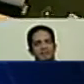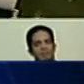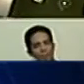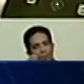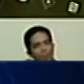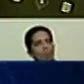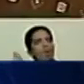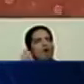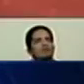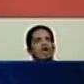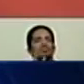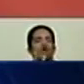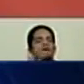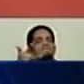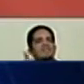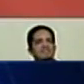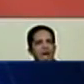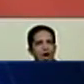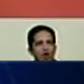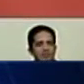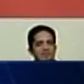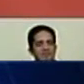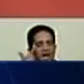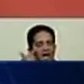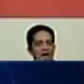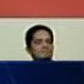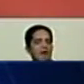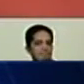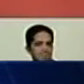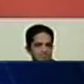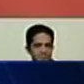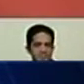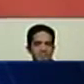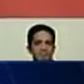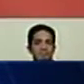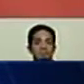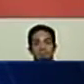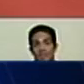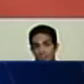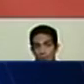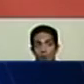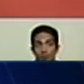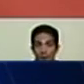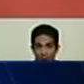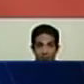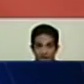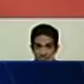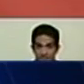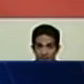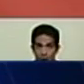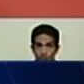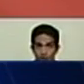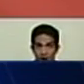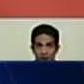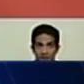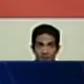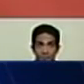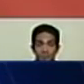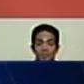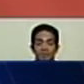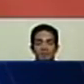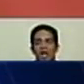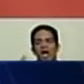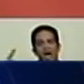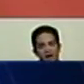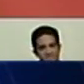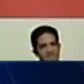fue tomado por nuestra Armada Bolivariana, donde cumpliendo los protocolos internacionales en este caso, donde encontrándose buques en